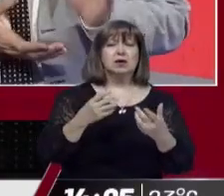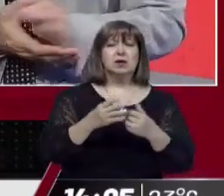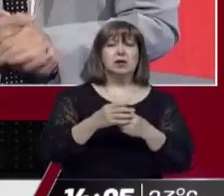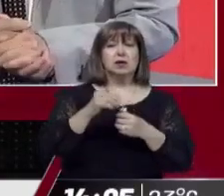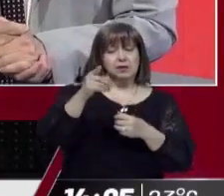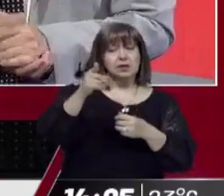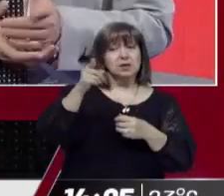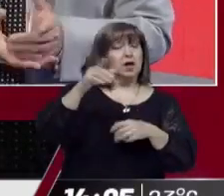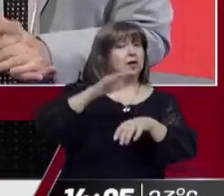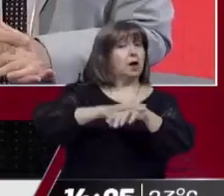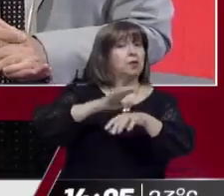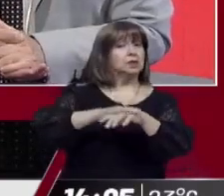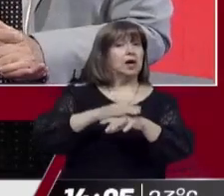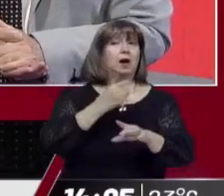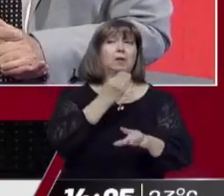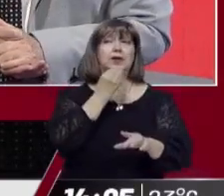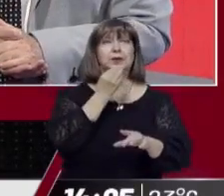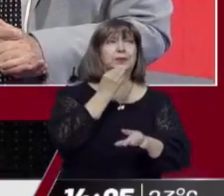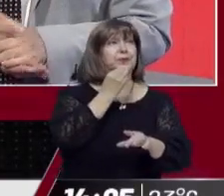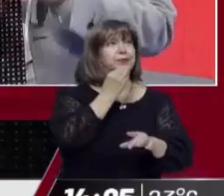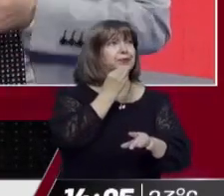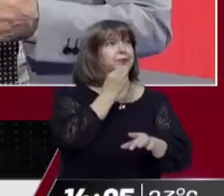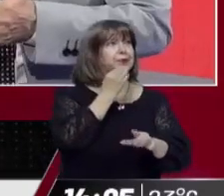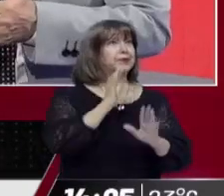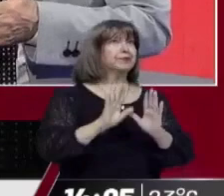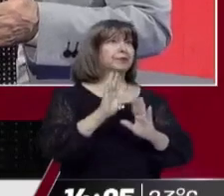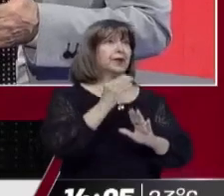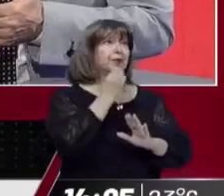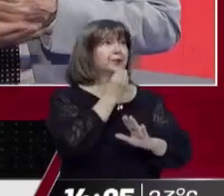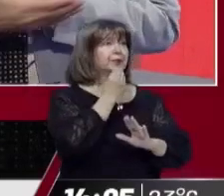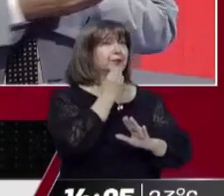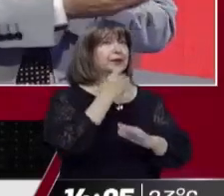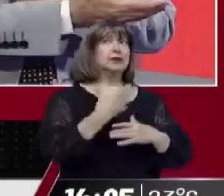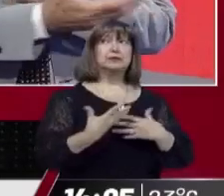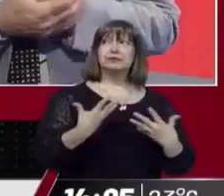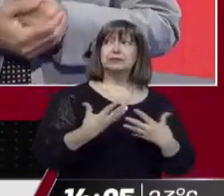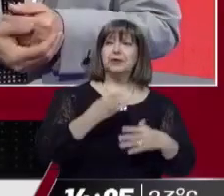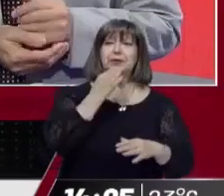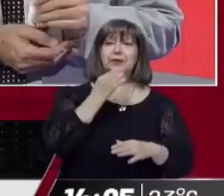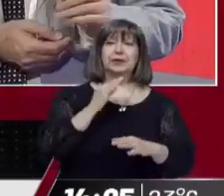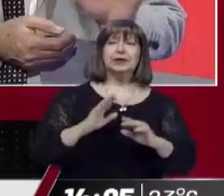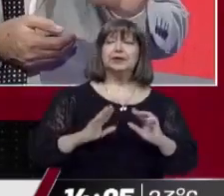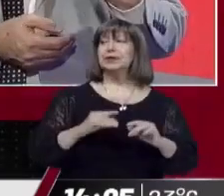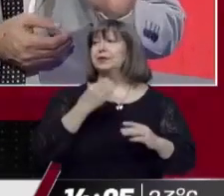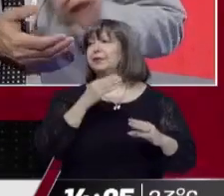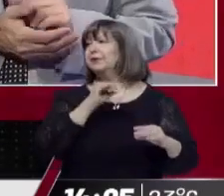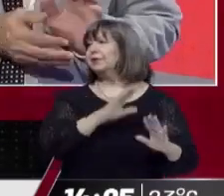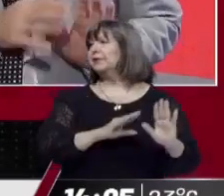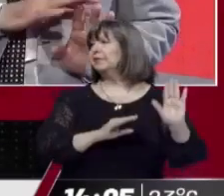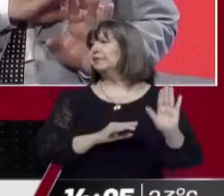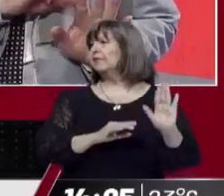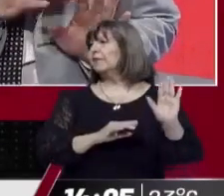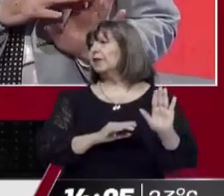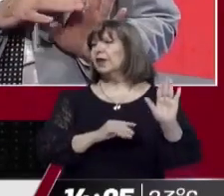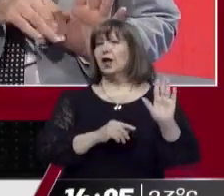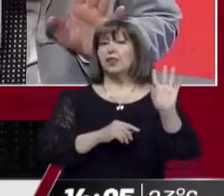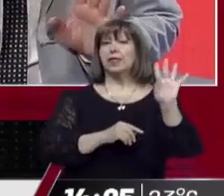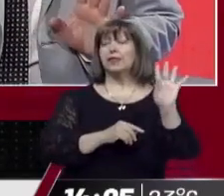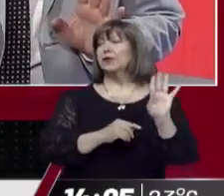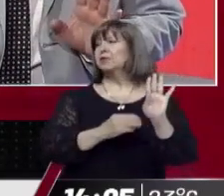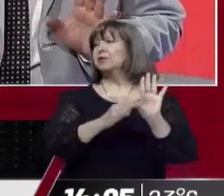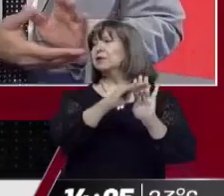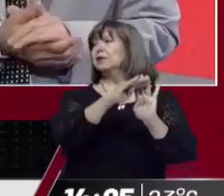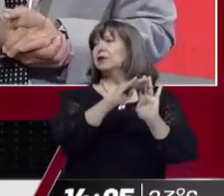es culposo, se hace el distraído, por no decir otra palabra. Está hablando con una colega, y levanta la manito así los deditos